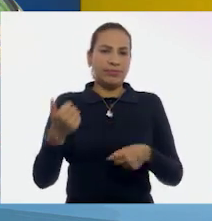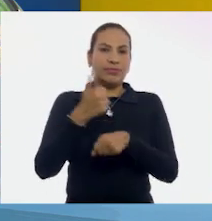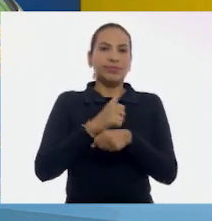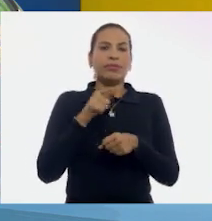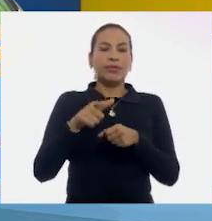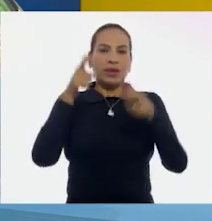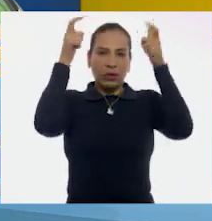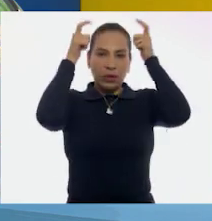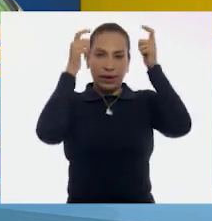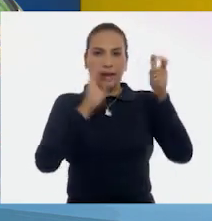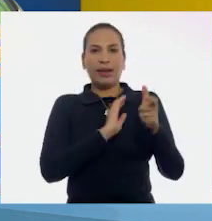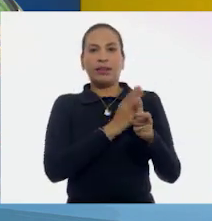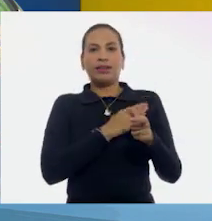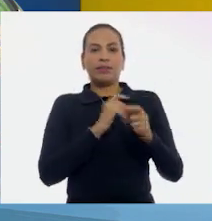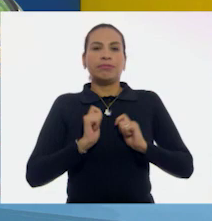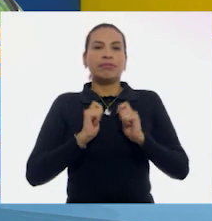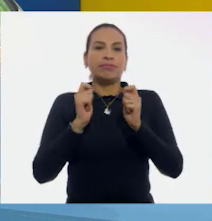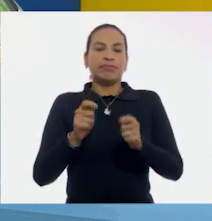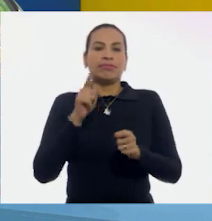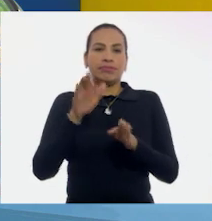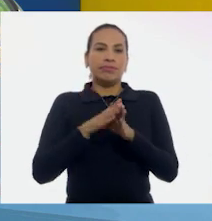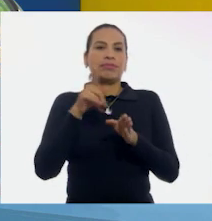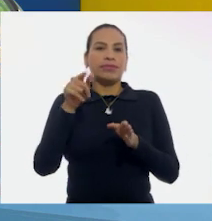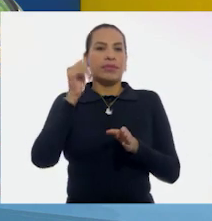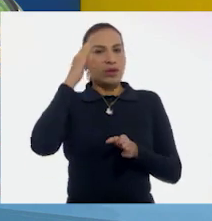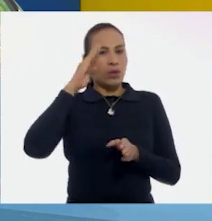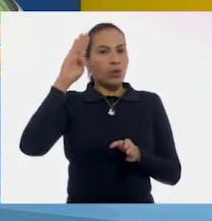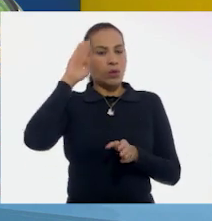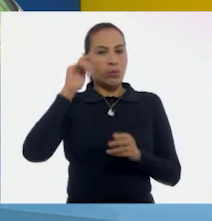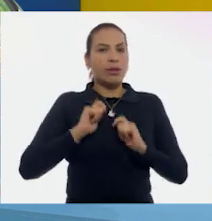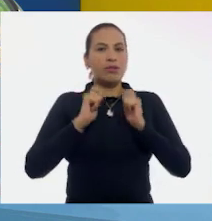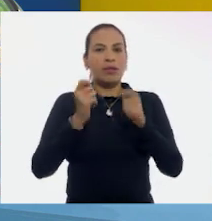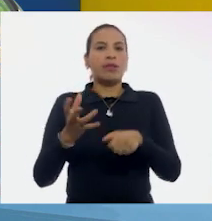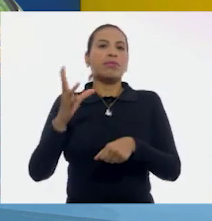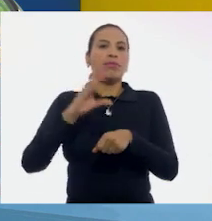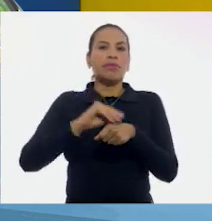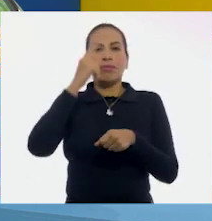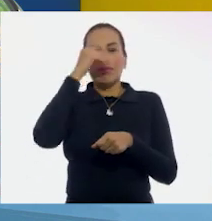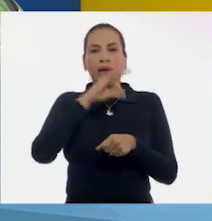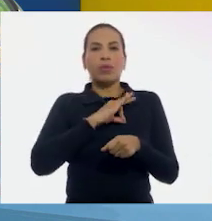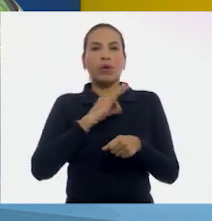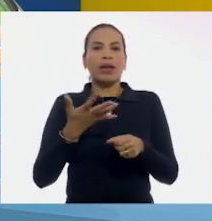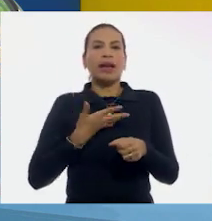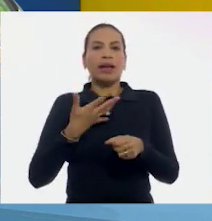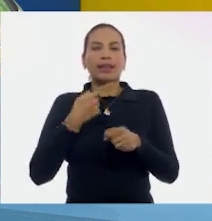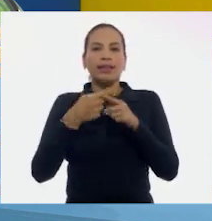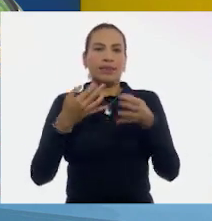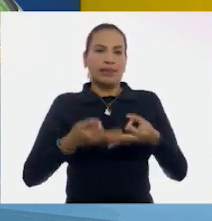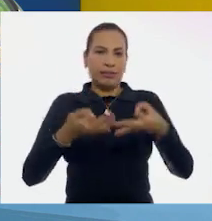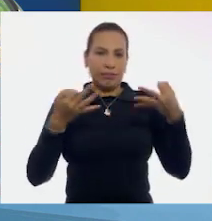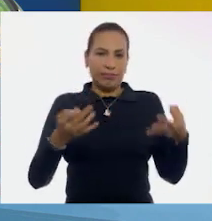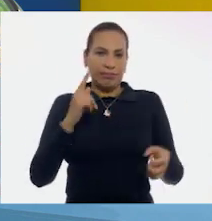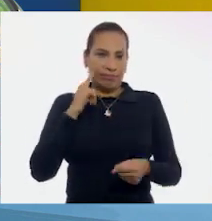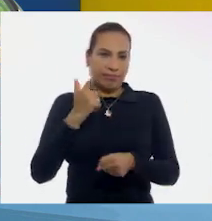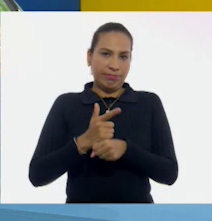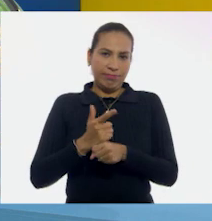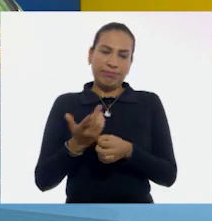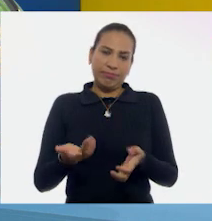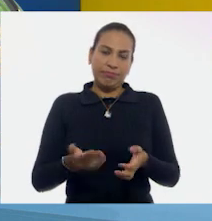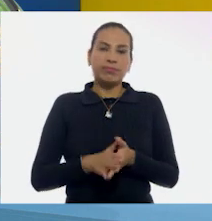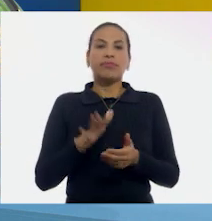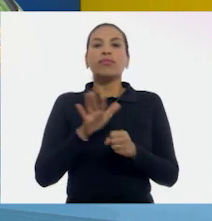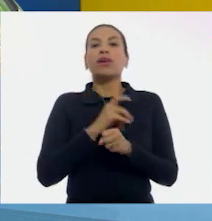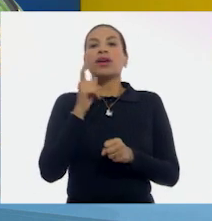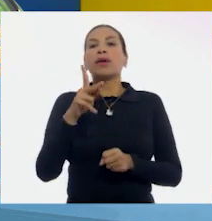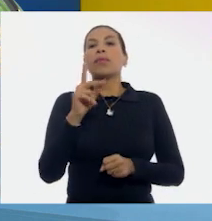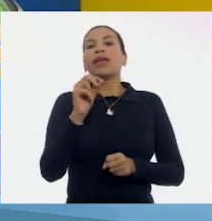que la corona española lo nombrara adelantado de Cuba y que le concedieran un permiso para conquistar los territorios descubiertos. Debido